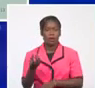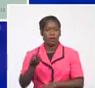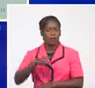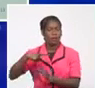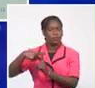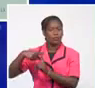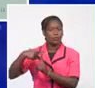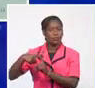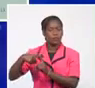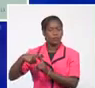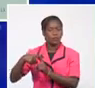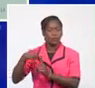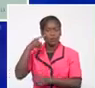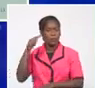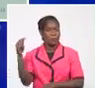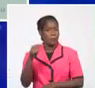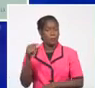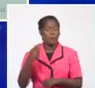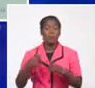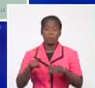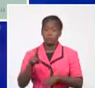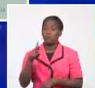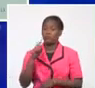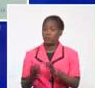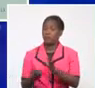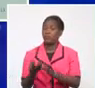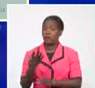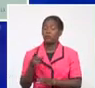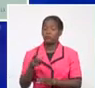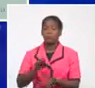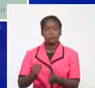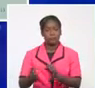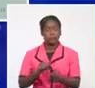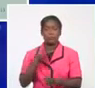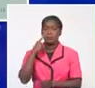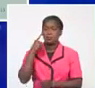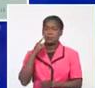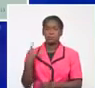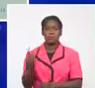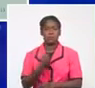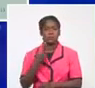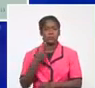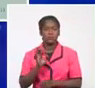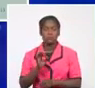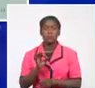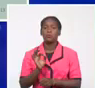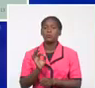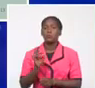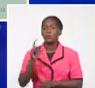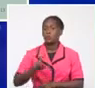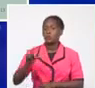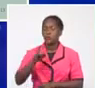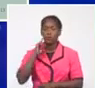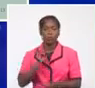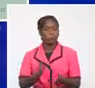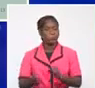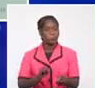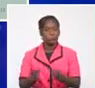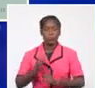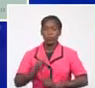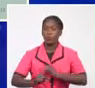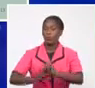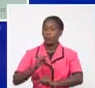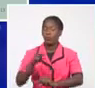3 menos que el día anterior. Realmente se evidencia que están logrando control de la pandemia, hay que